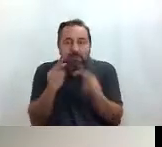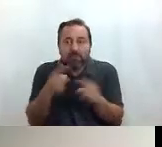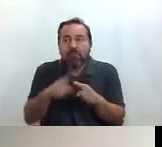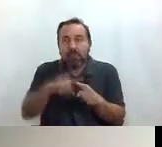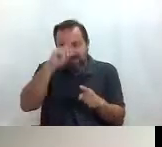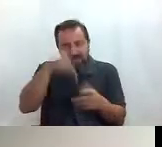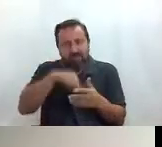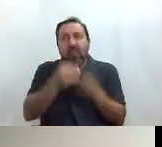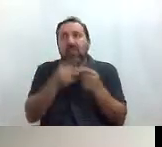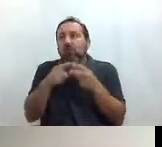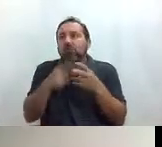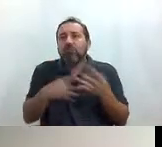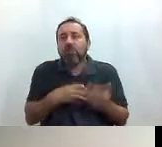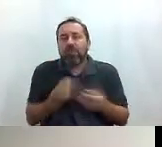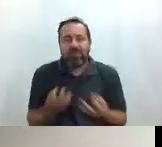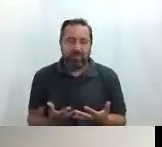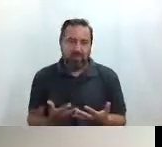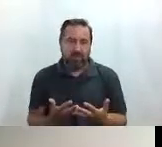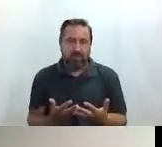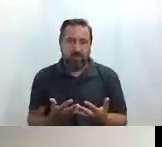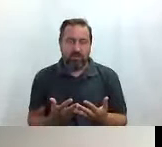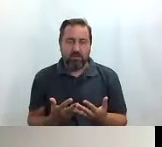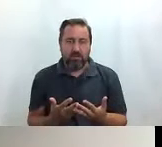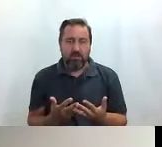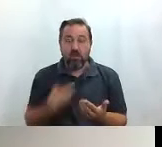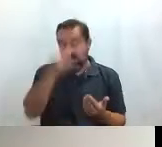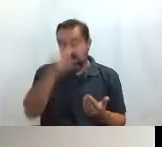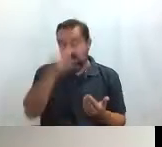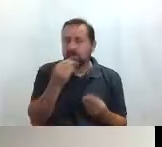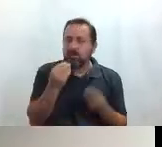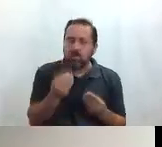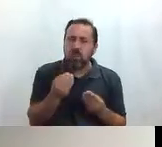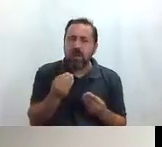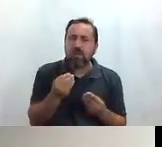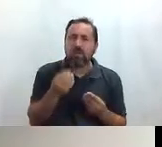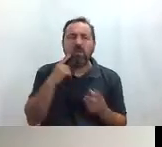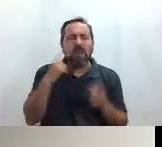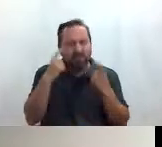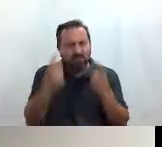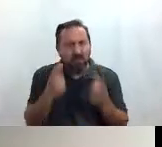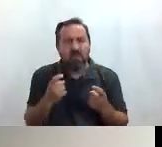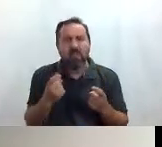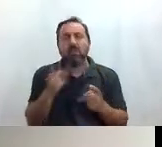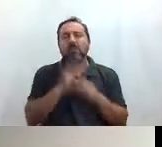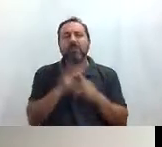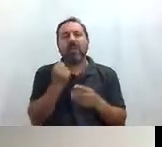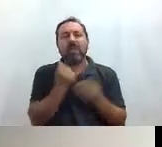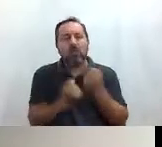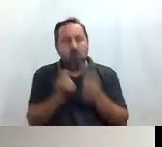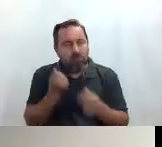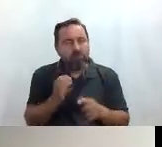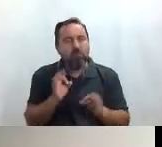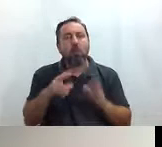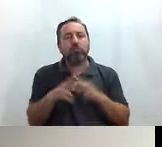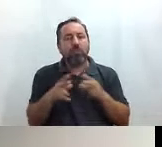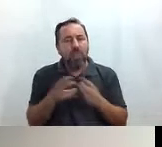Madrid. O sea, que realmente creo que es bueno que se haga todo el esfuerzo económico y el esfuerzo social para